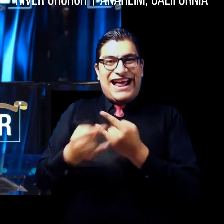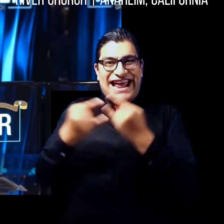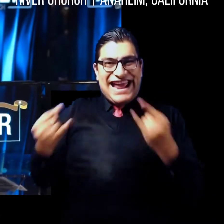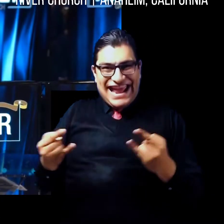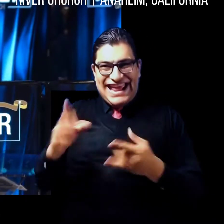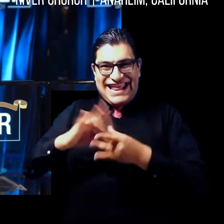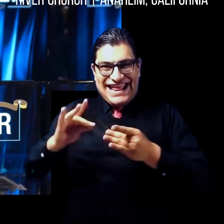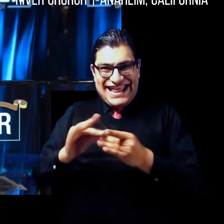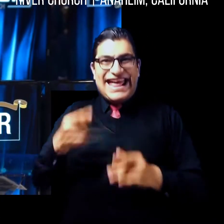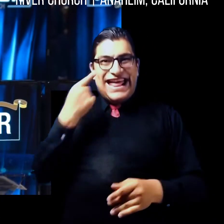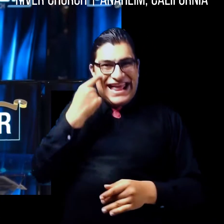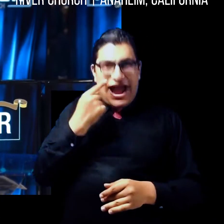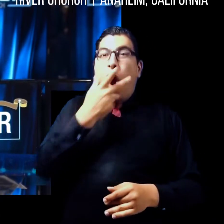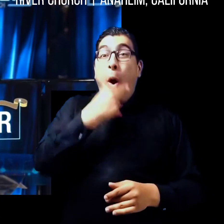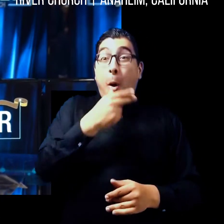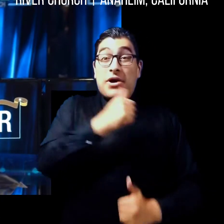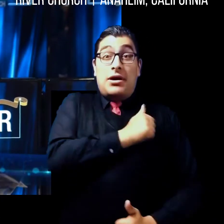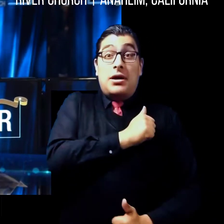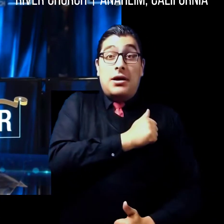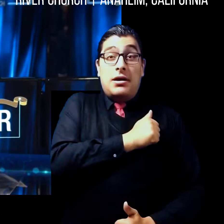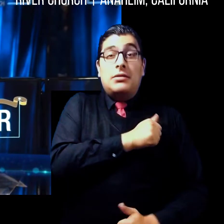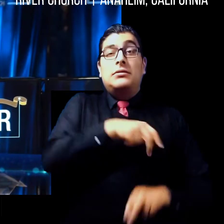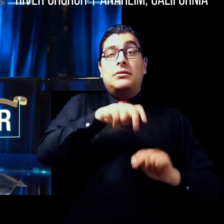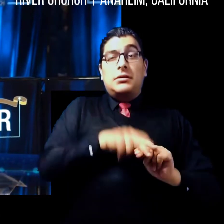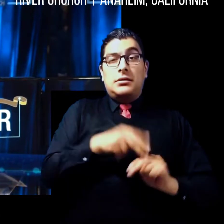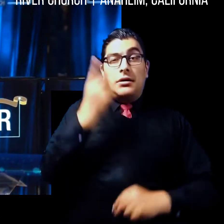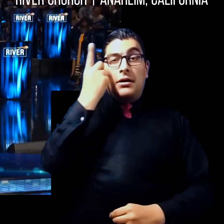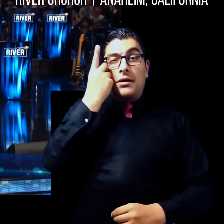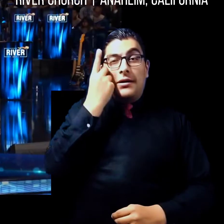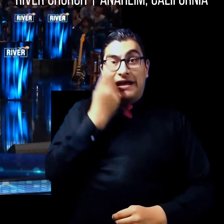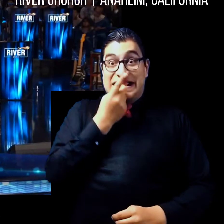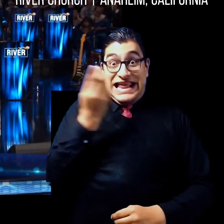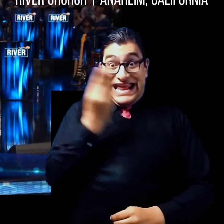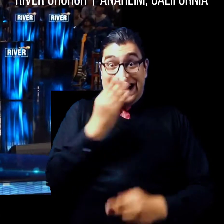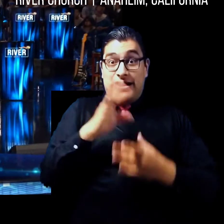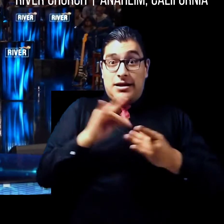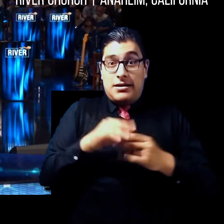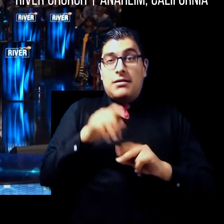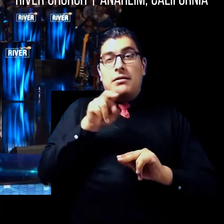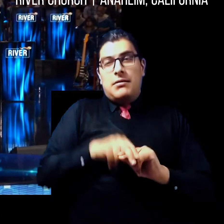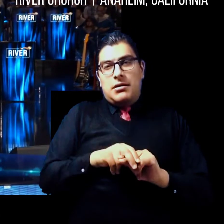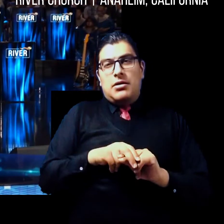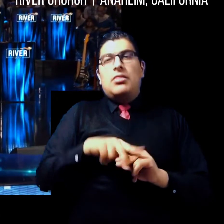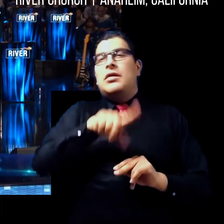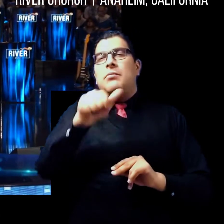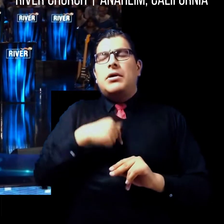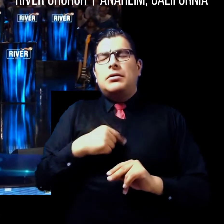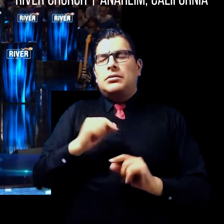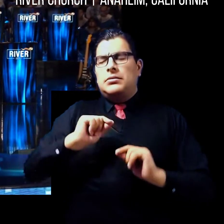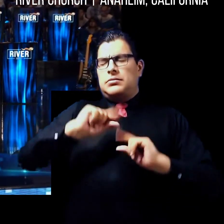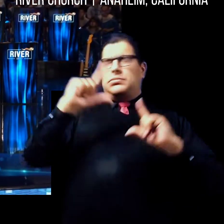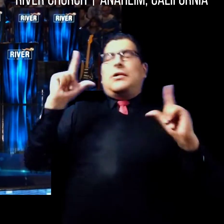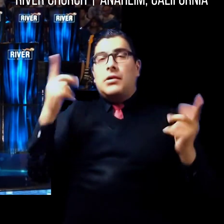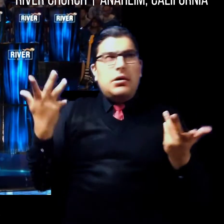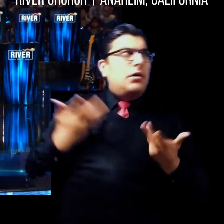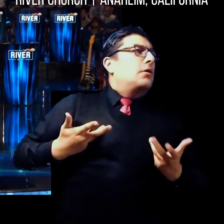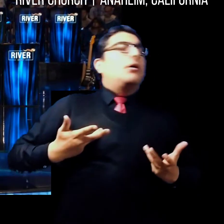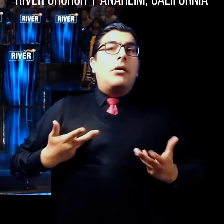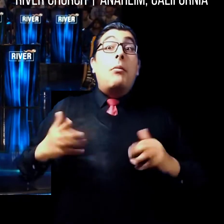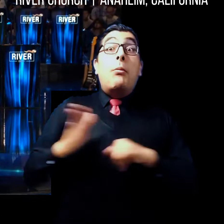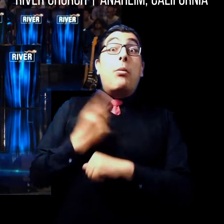acontecimientos el carcelero se duerme, dice la Escritura. Y de repente se despierta por